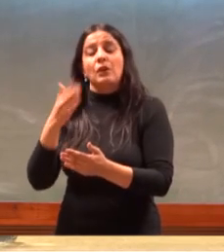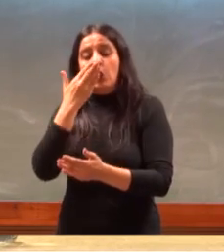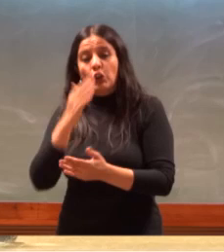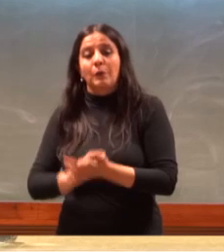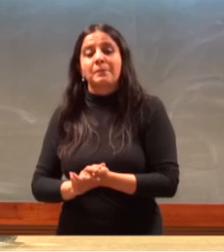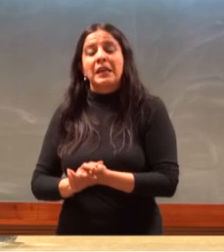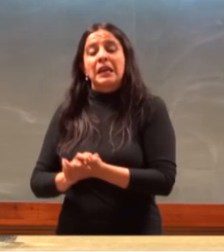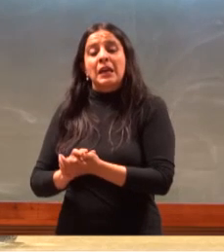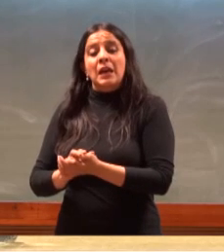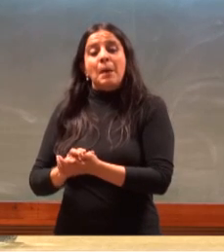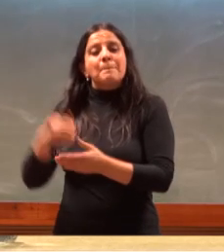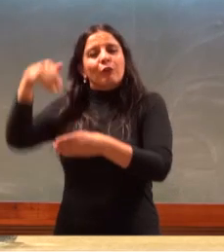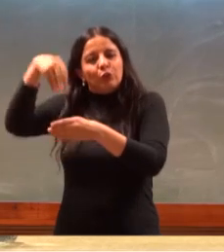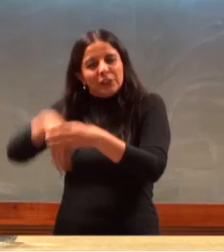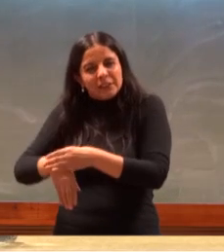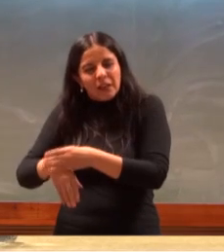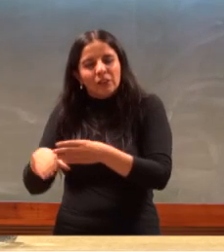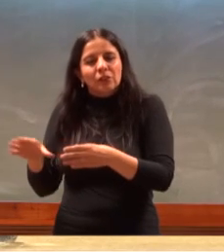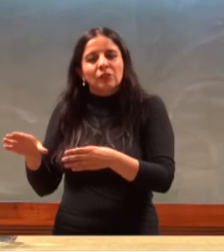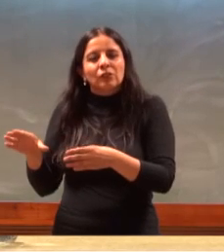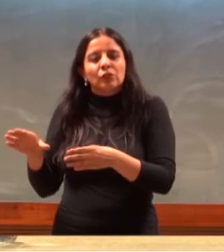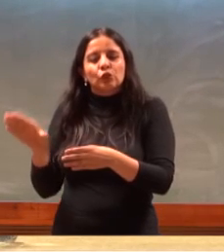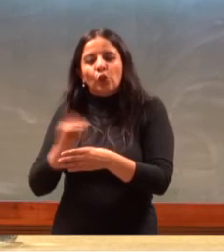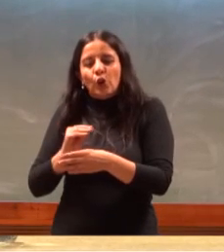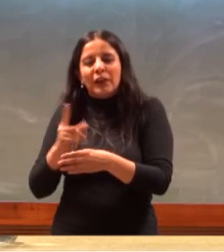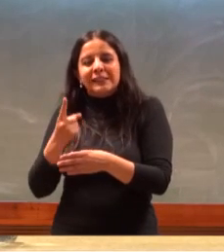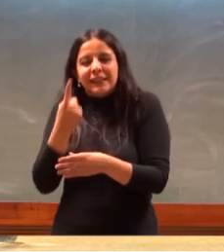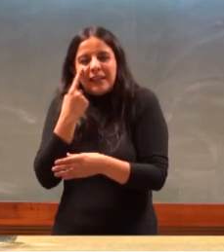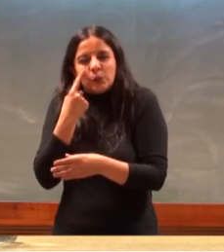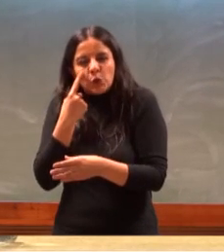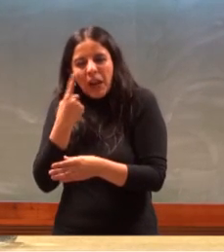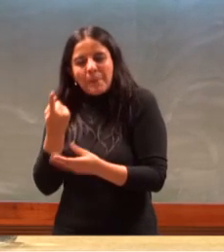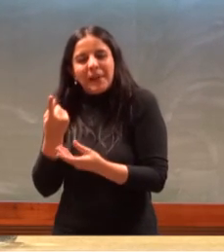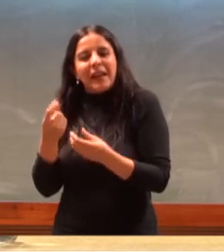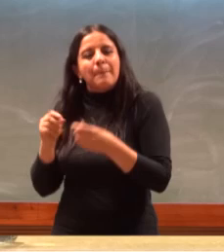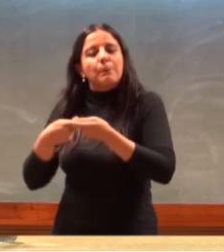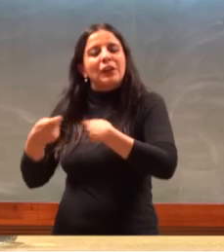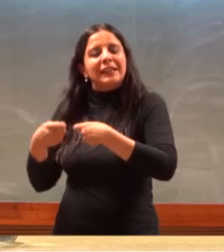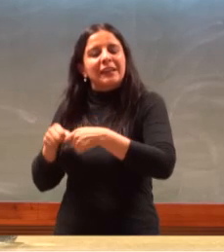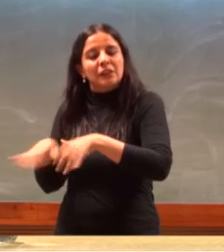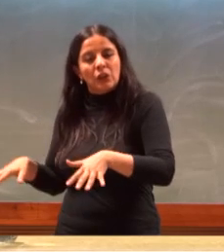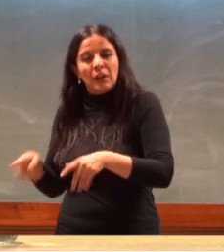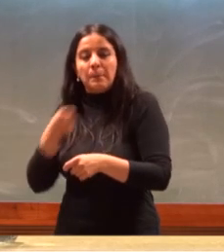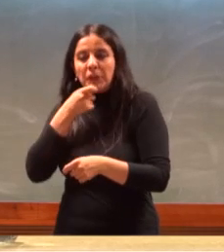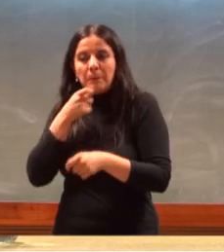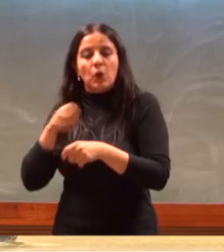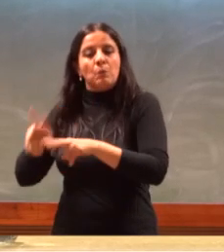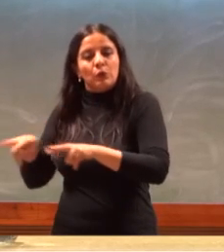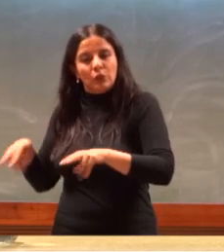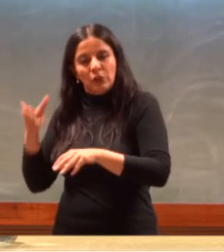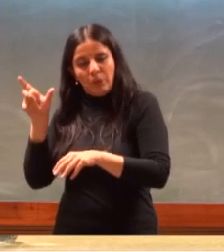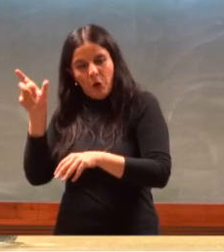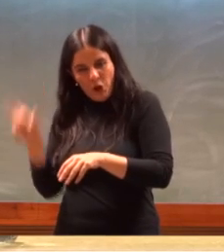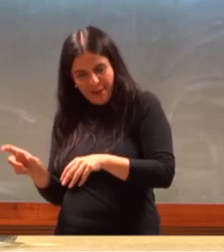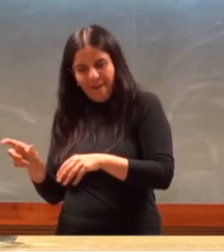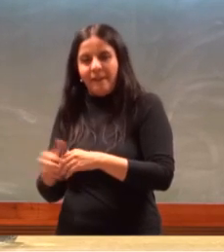profundizar la articulación con instancias institucionales para las políticas extensionistas tales como el museo de antropología el centro de